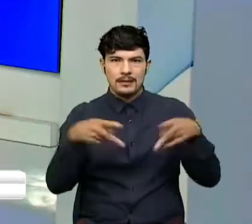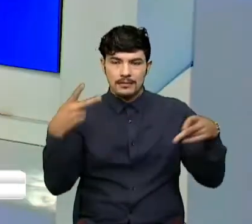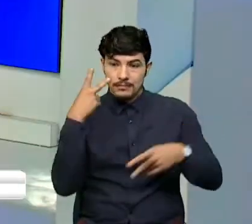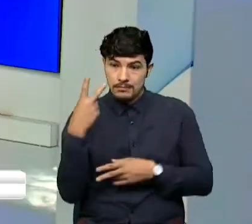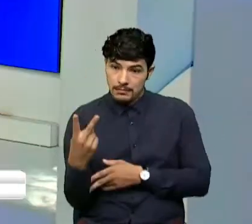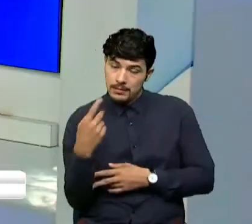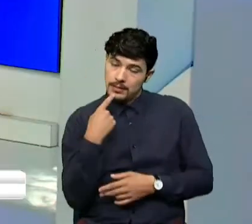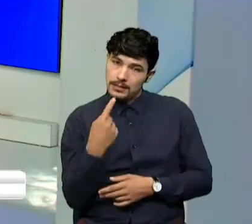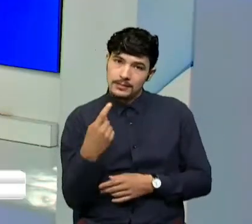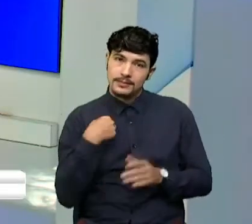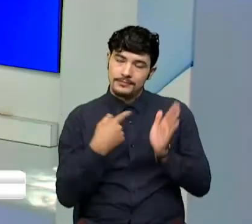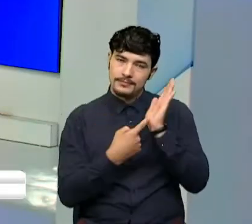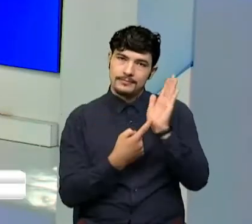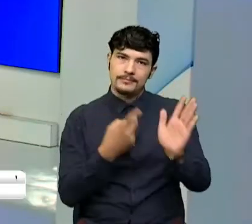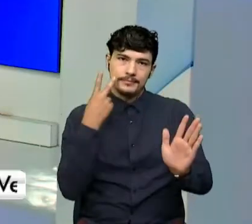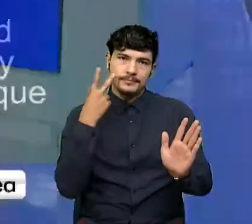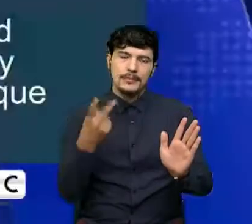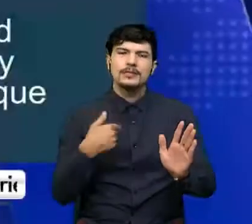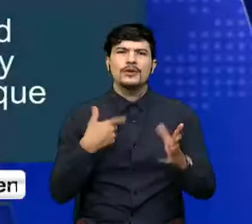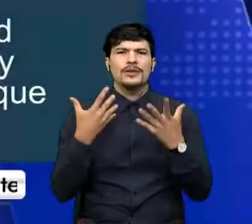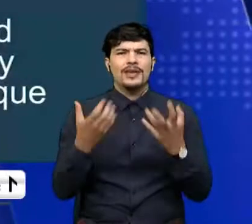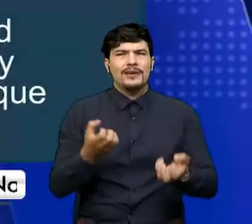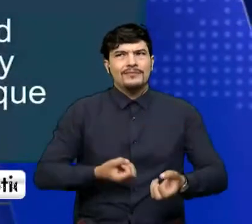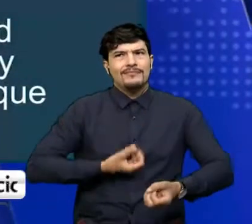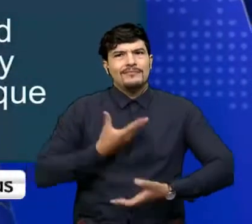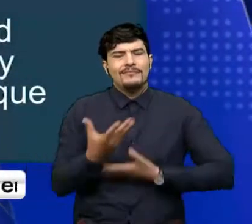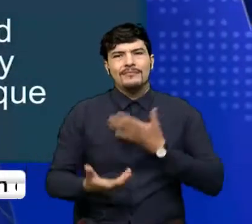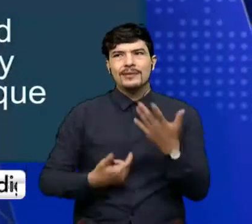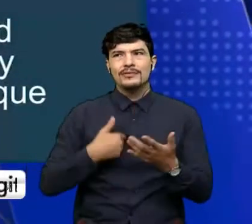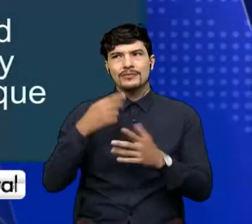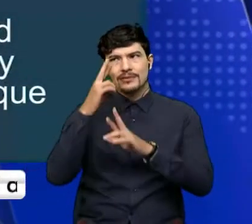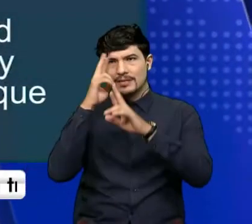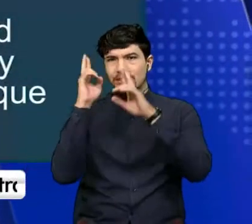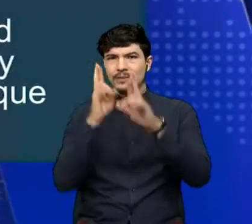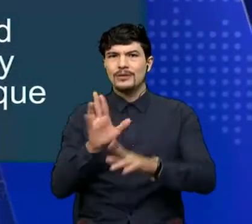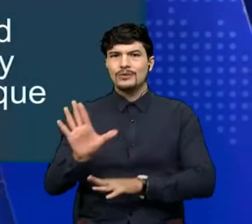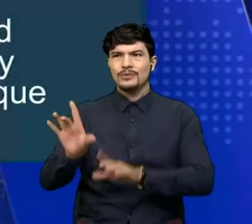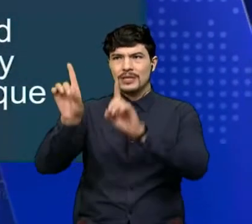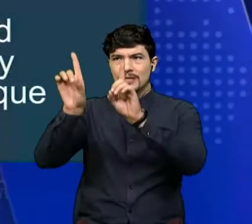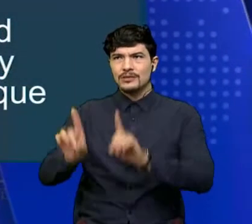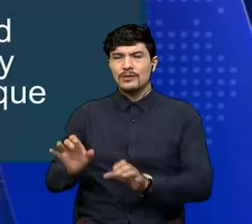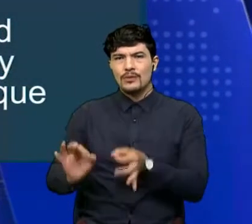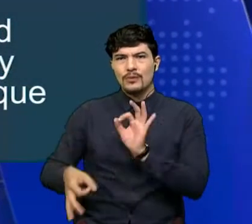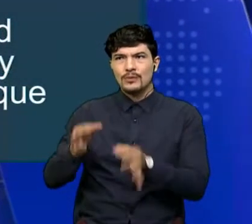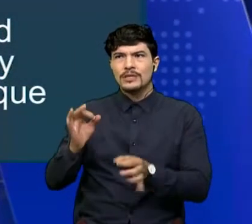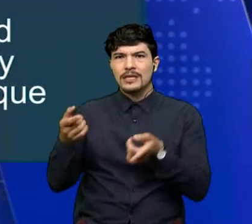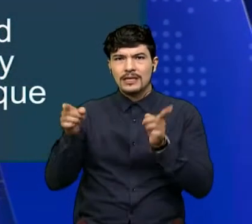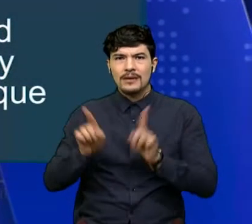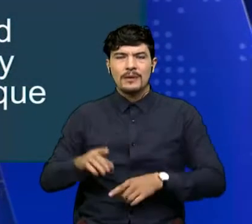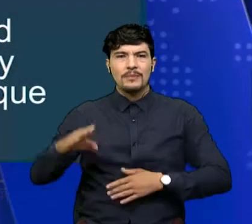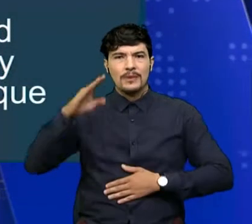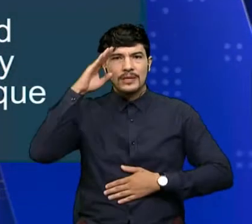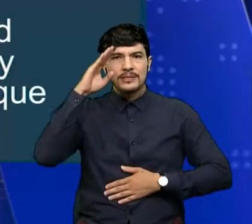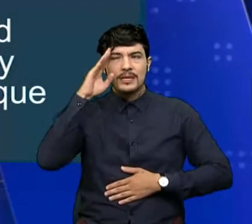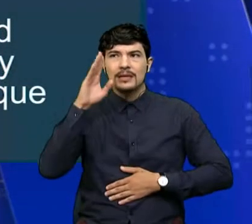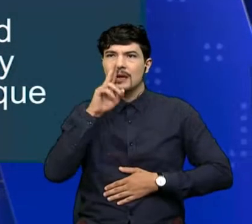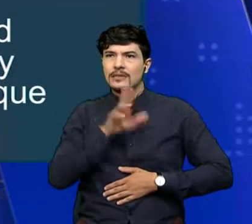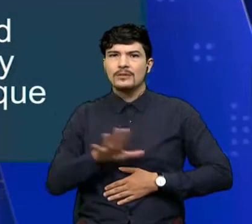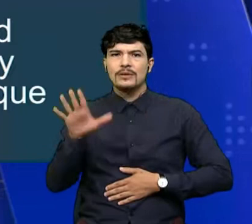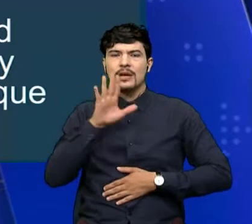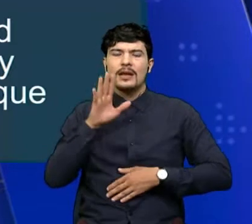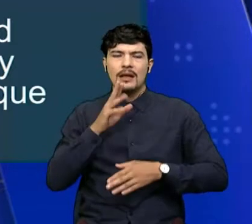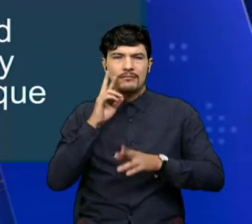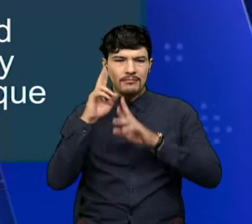dice lo siguiente punto número uno quiero expresar mi profundo respeto a la decisión de la justicia y de las autoridades registradas en las